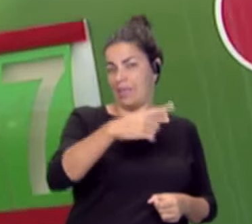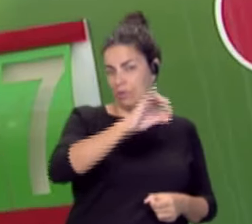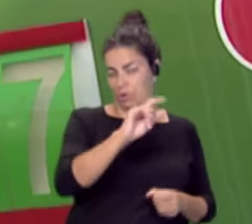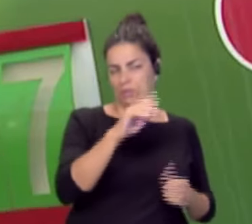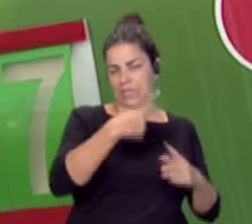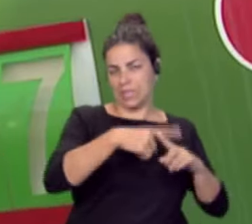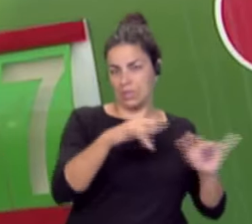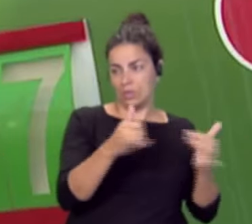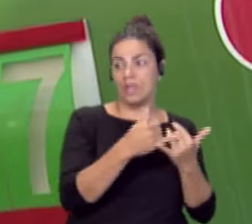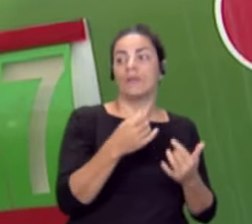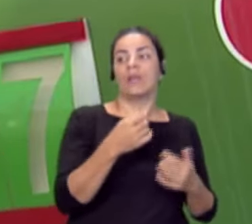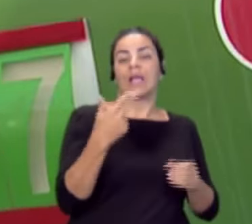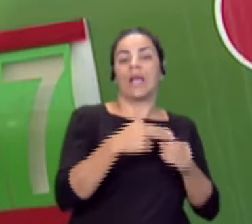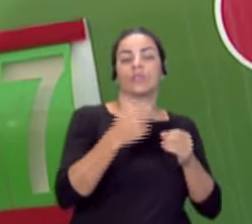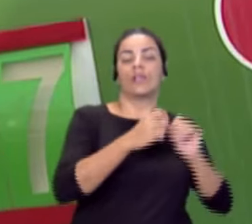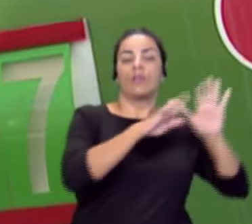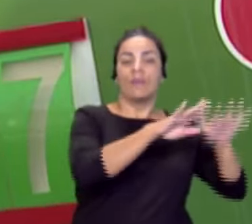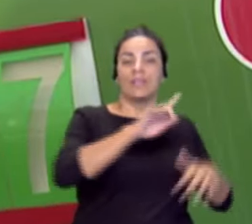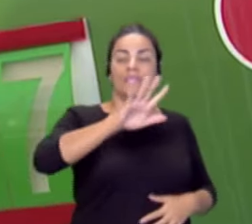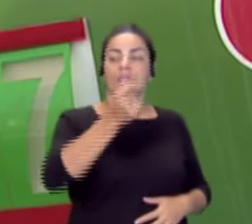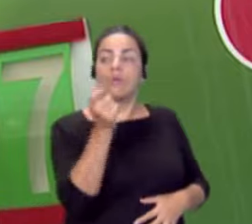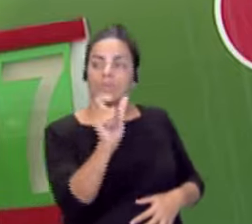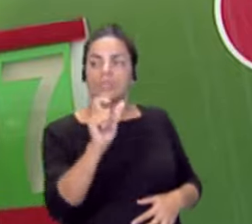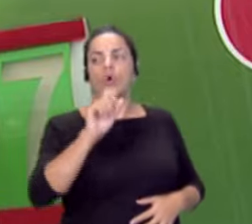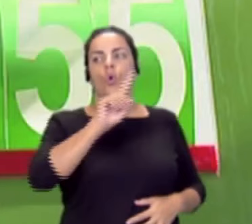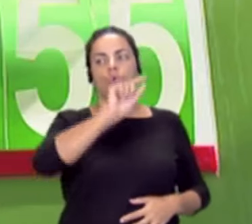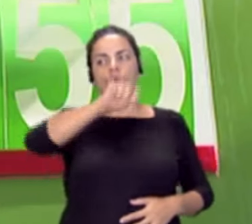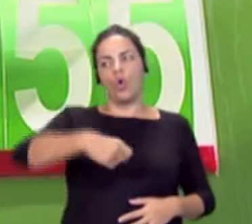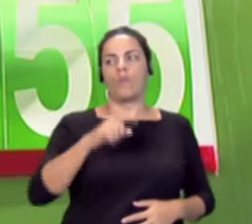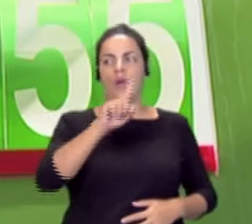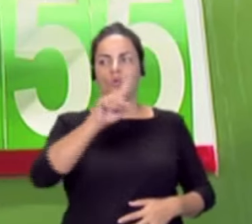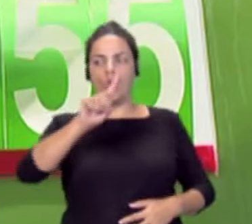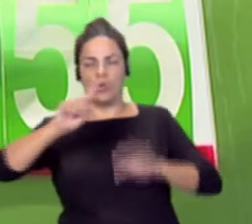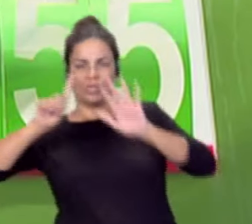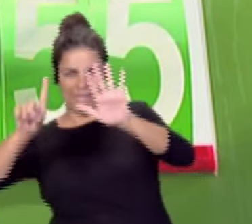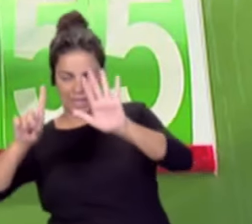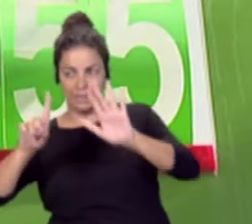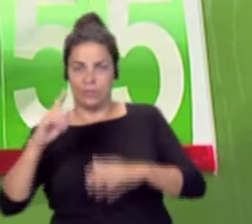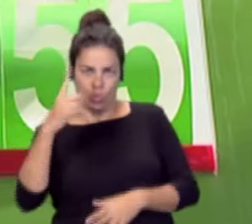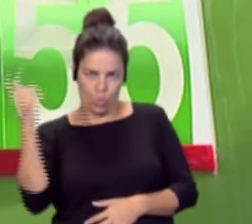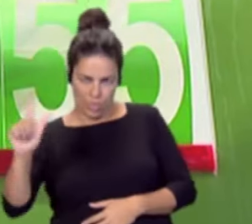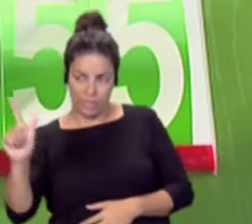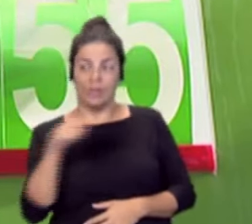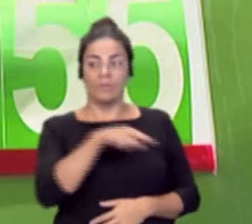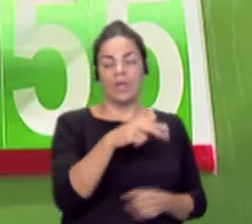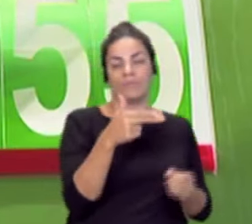a 1,116 euros el litro, mientras que el gasoil estaba a